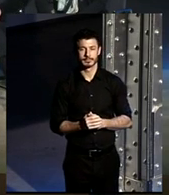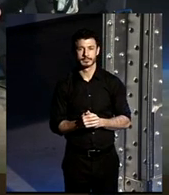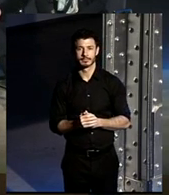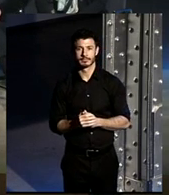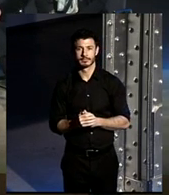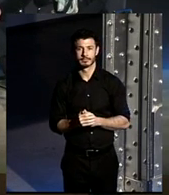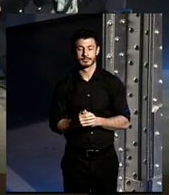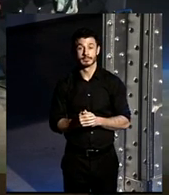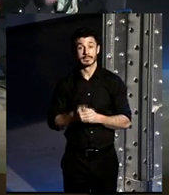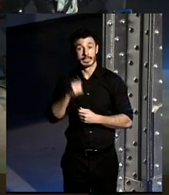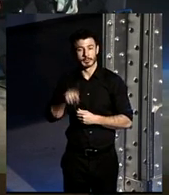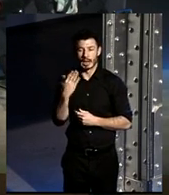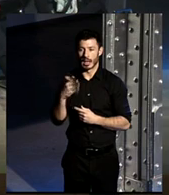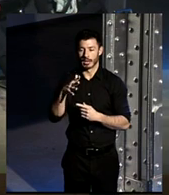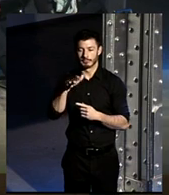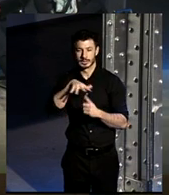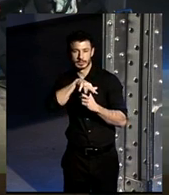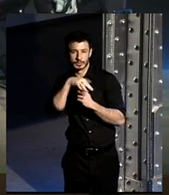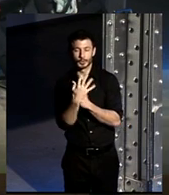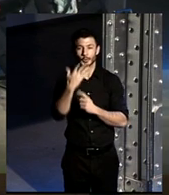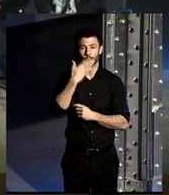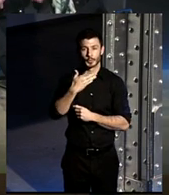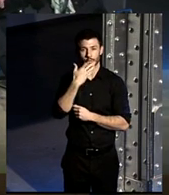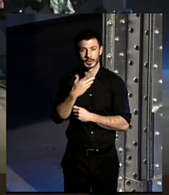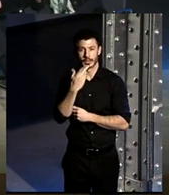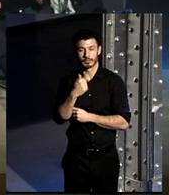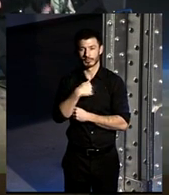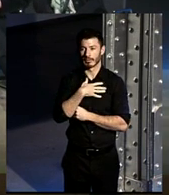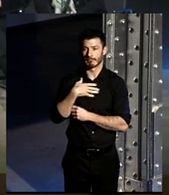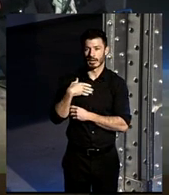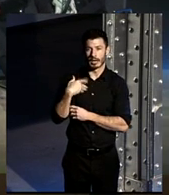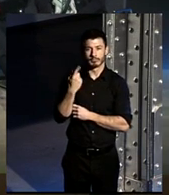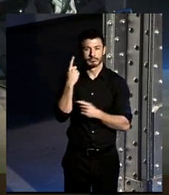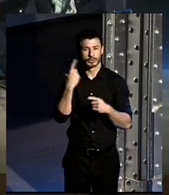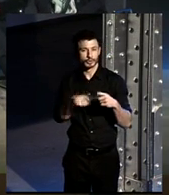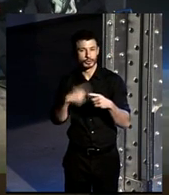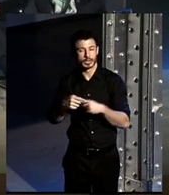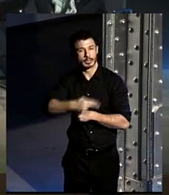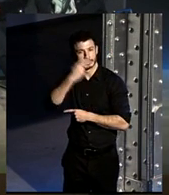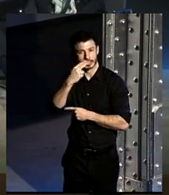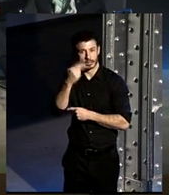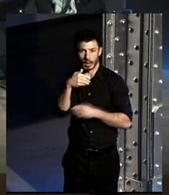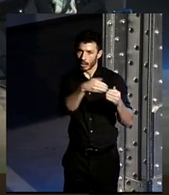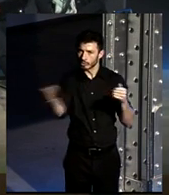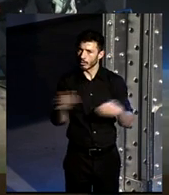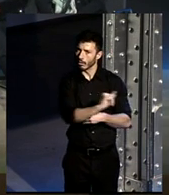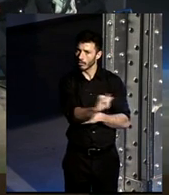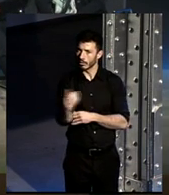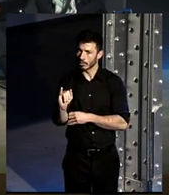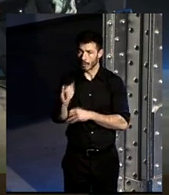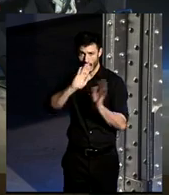Y para situarnos un poco en contexto, quería hablar de un elemento interesante que también está representado en la exposición, al final, en la última